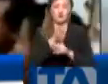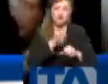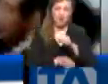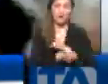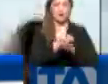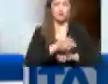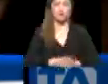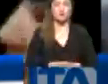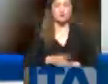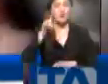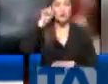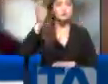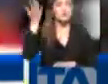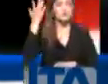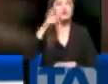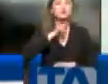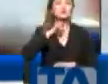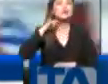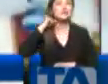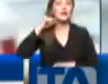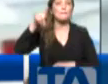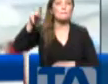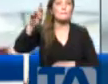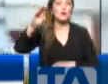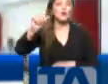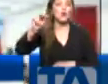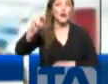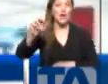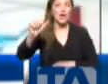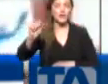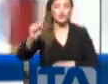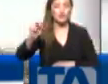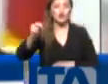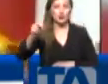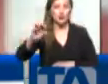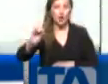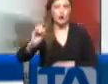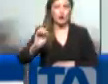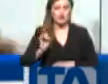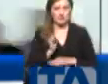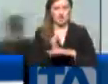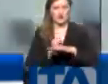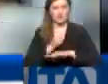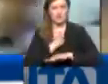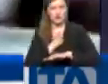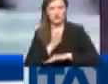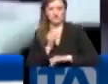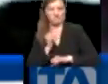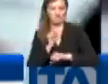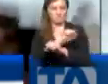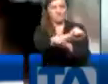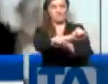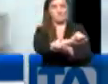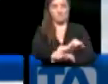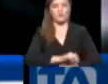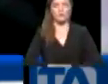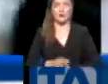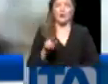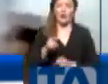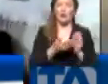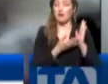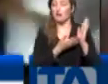Porque a Monseñor Leonidas Proaño, la propia iglesia le dio la espalda. Y hoy es un